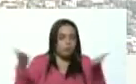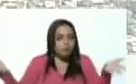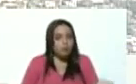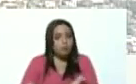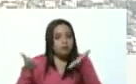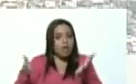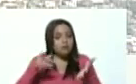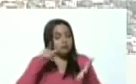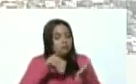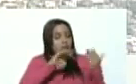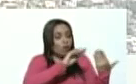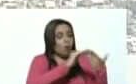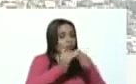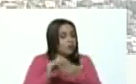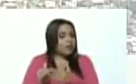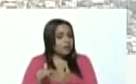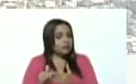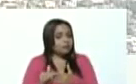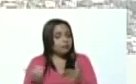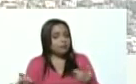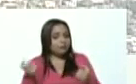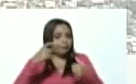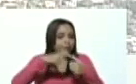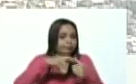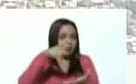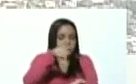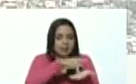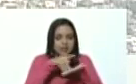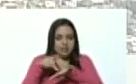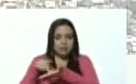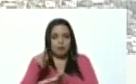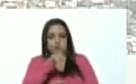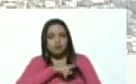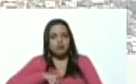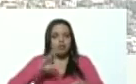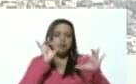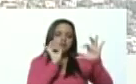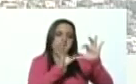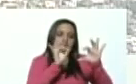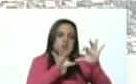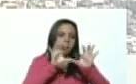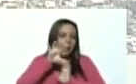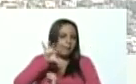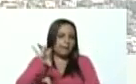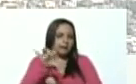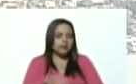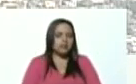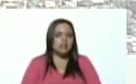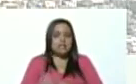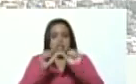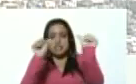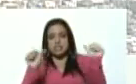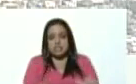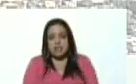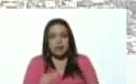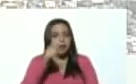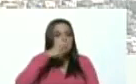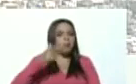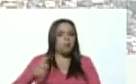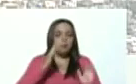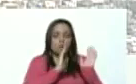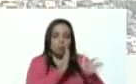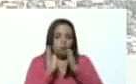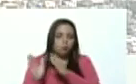reimpulsar su comunidad, accede a través del carnet de la patria, a través de los sistemas del poder popular, por